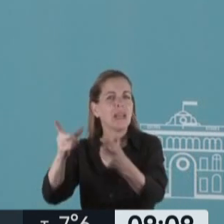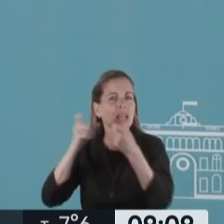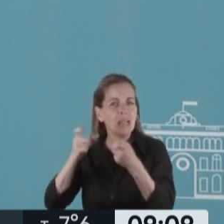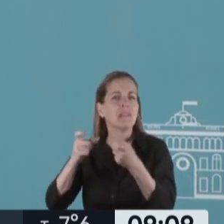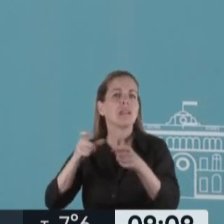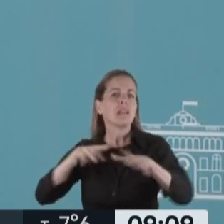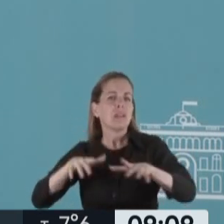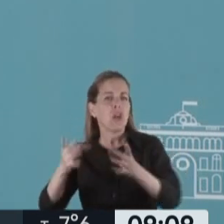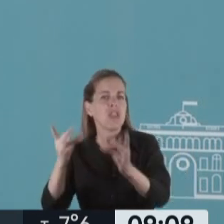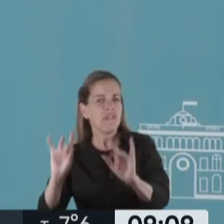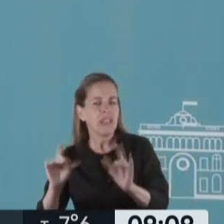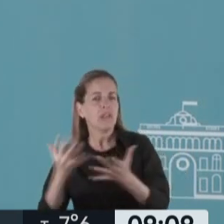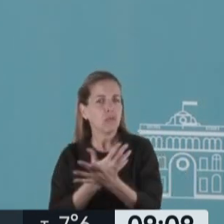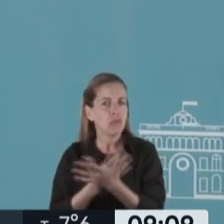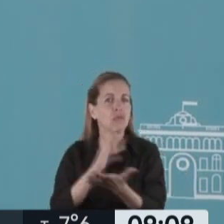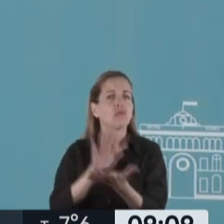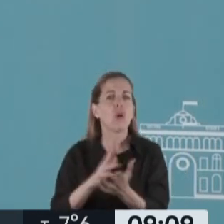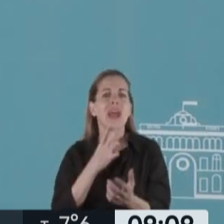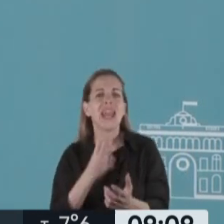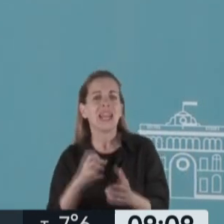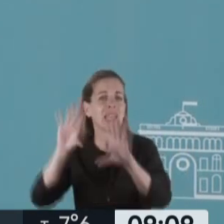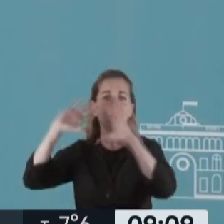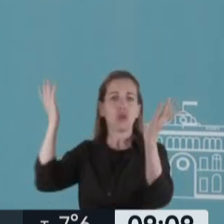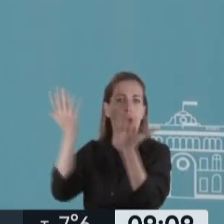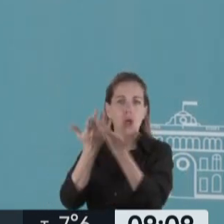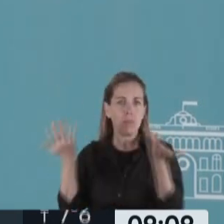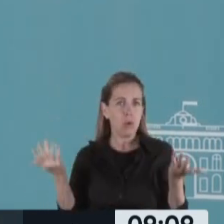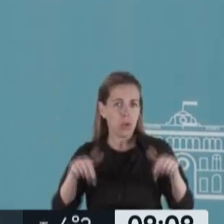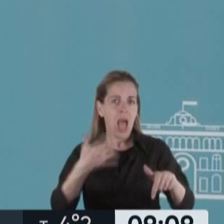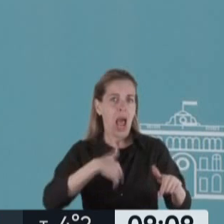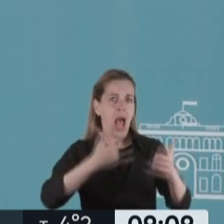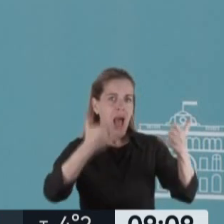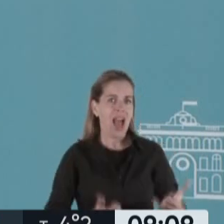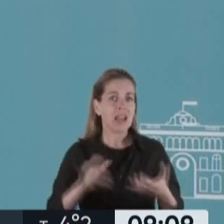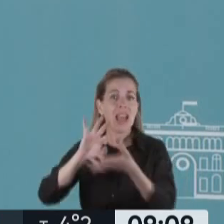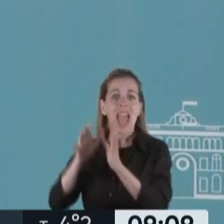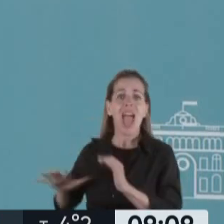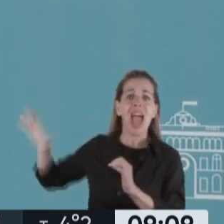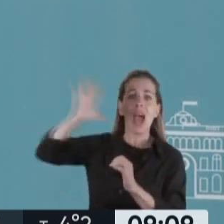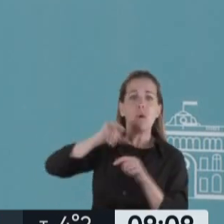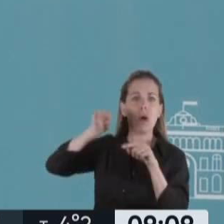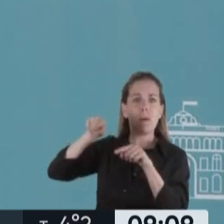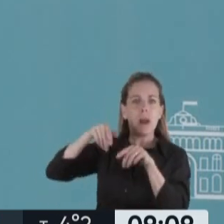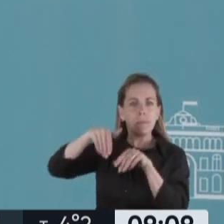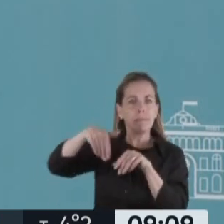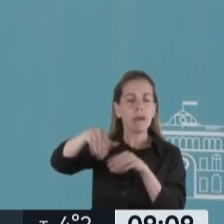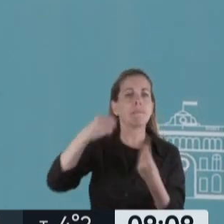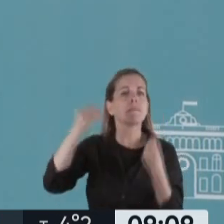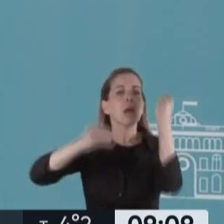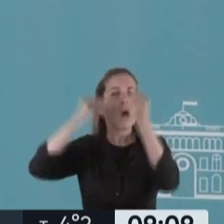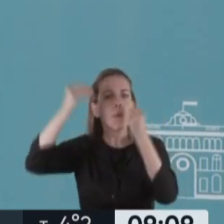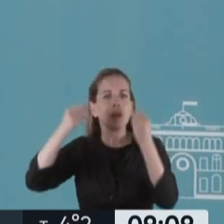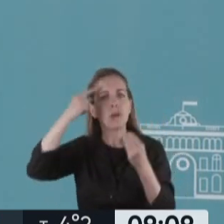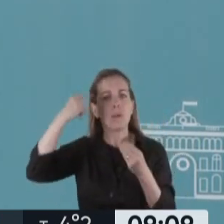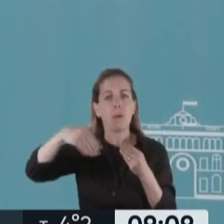difícil con el tema energético en todo el mundo, y que está haciendo que Europa comience a enfrentarse con muchas preocupaciones al invierno